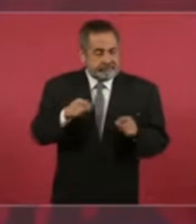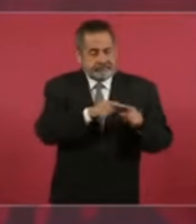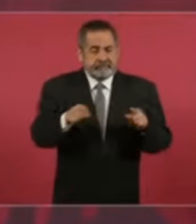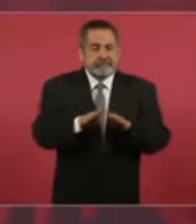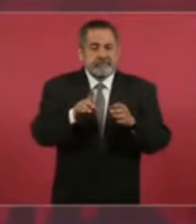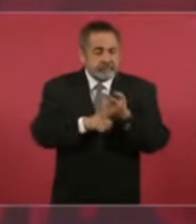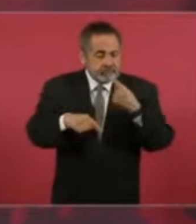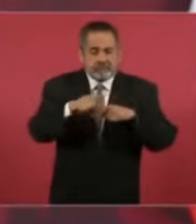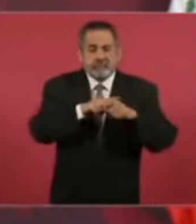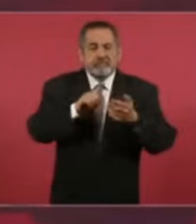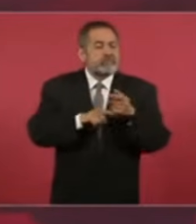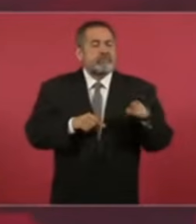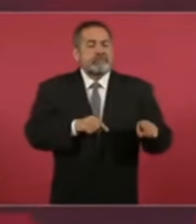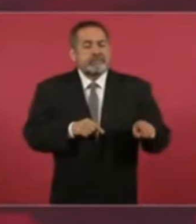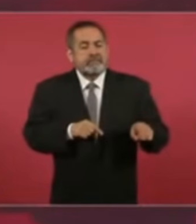acabaron con el sindicato